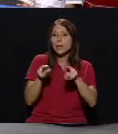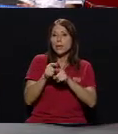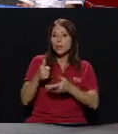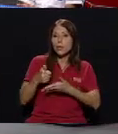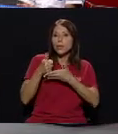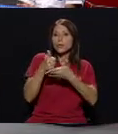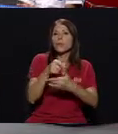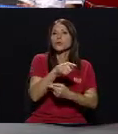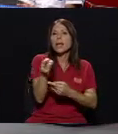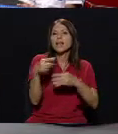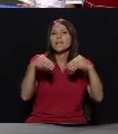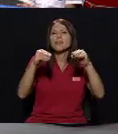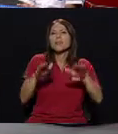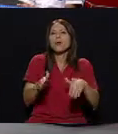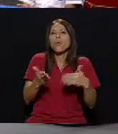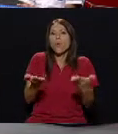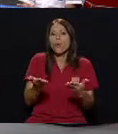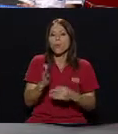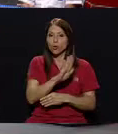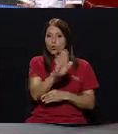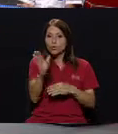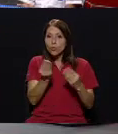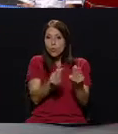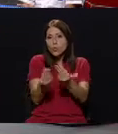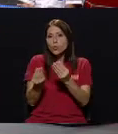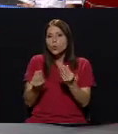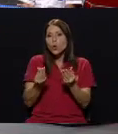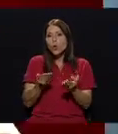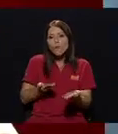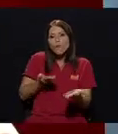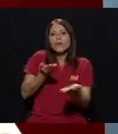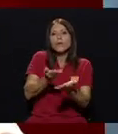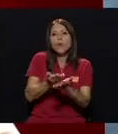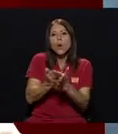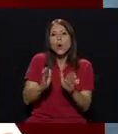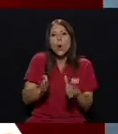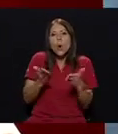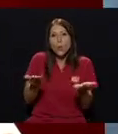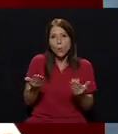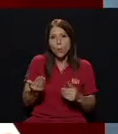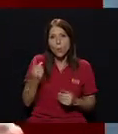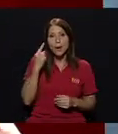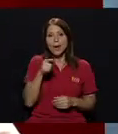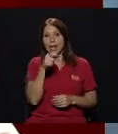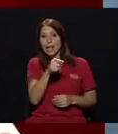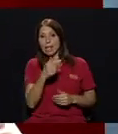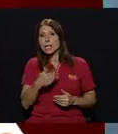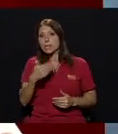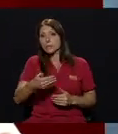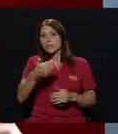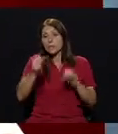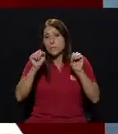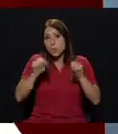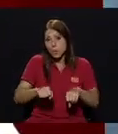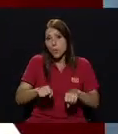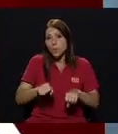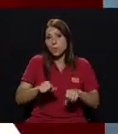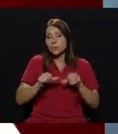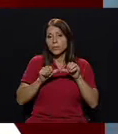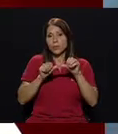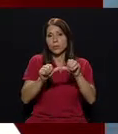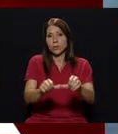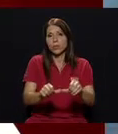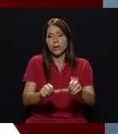le sirva para continuar con este tipo de actividades o por lo menos para ser él un poco más activo en